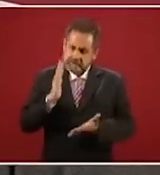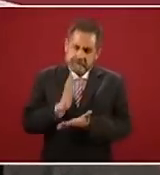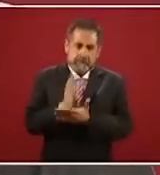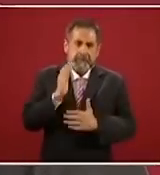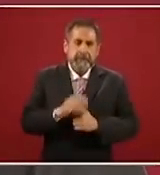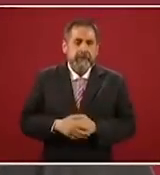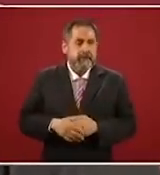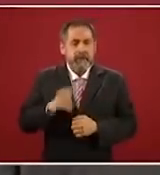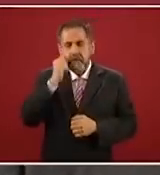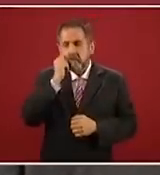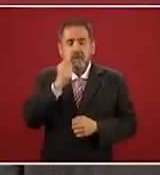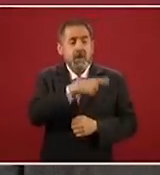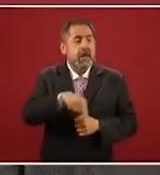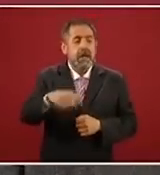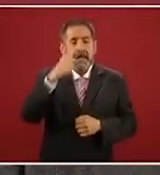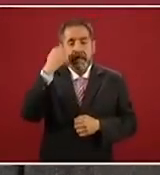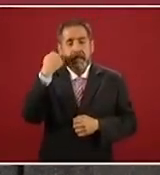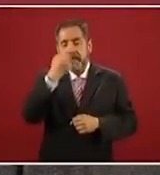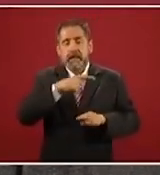Sea quien sea.